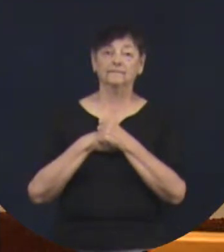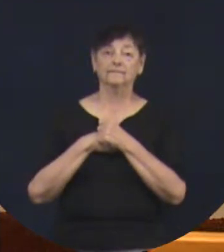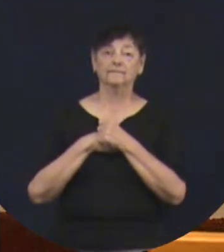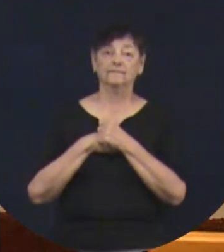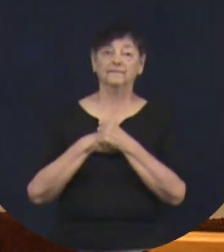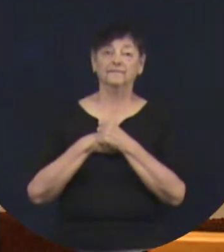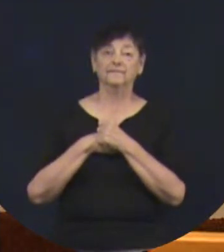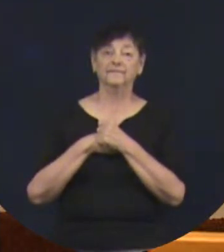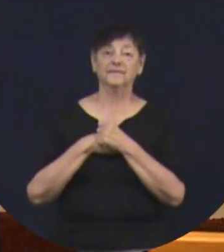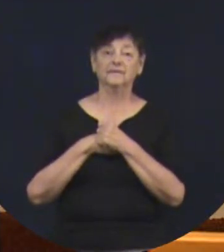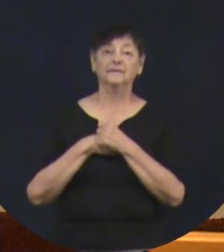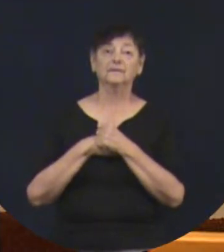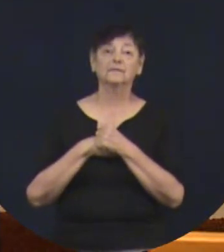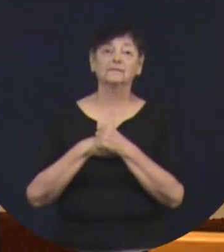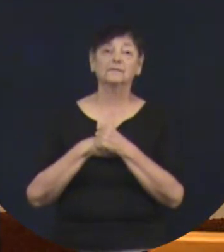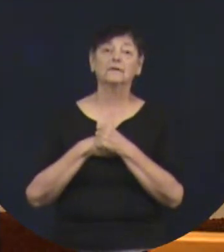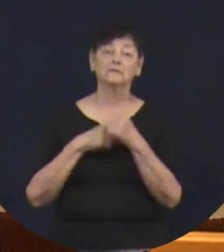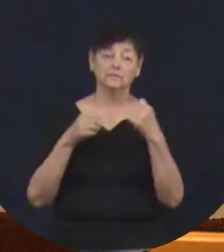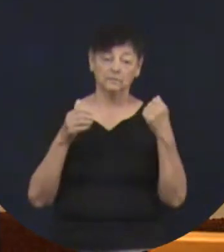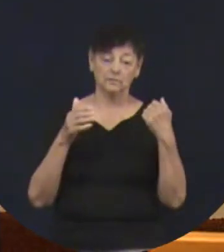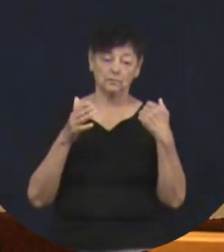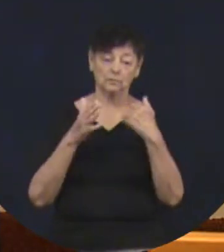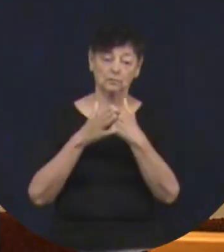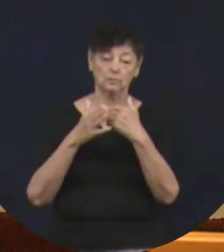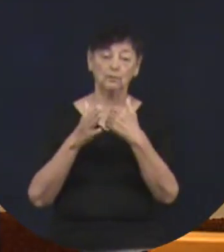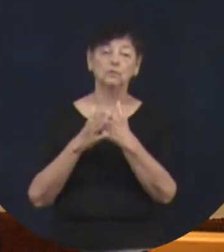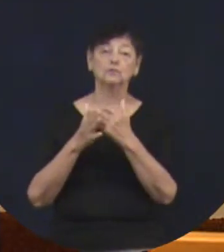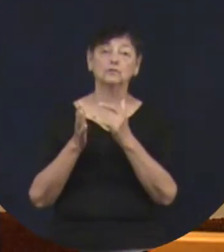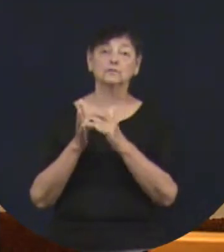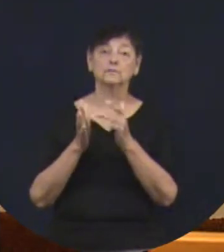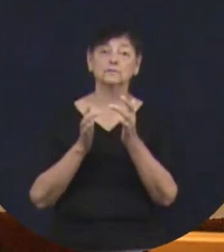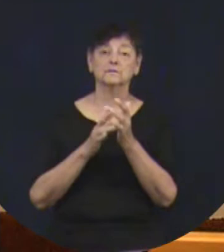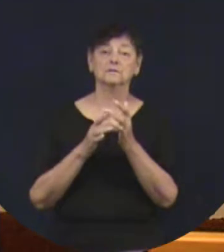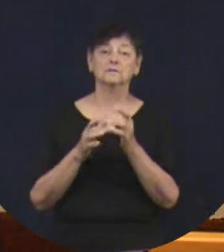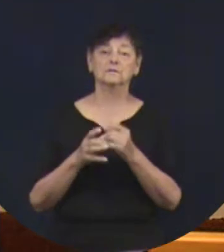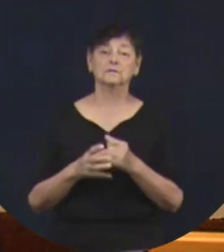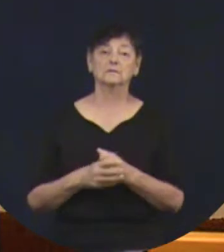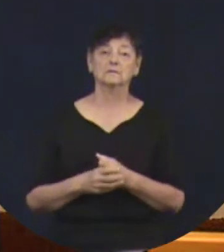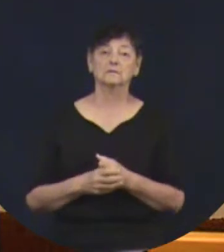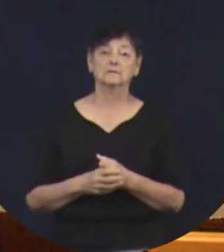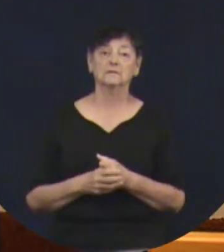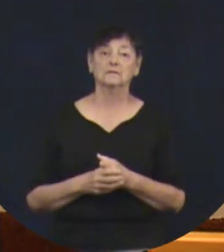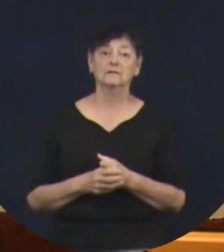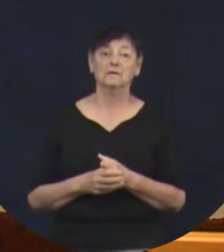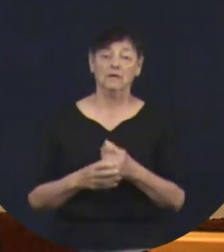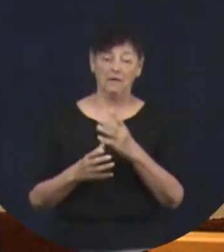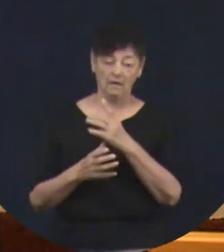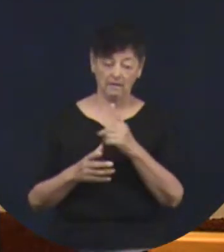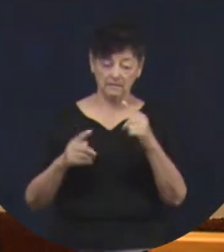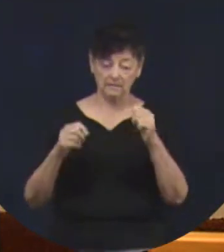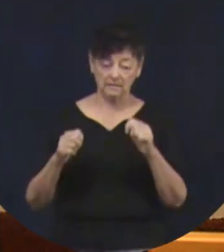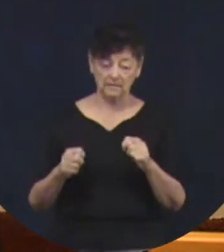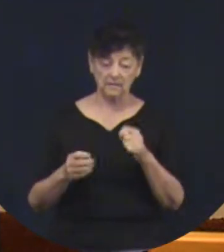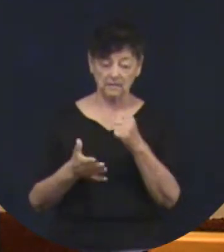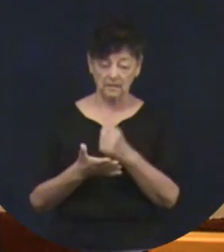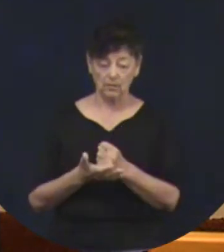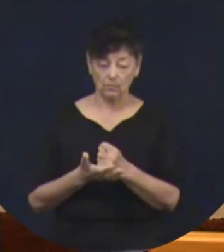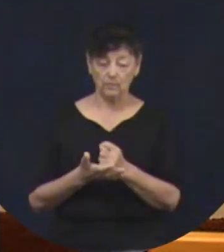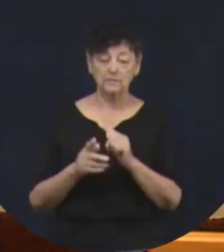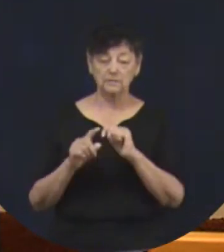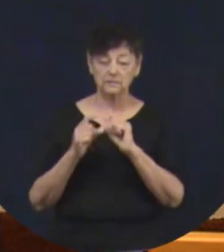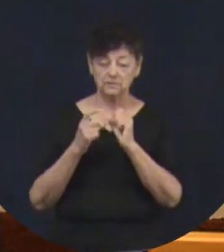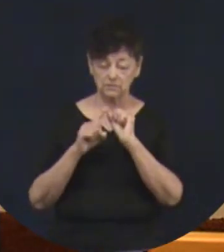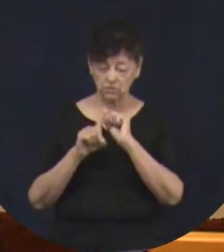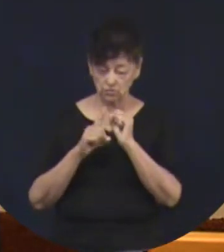De al acercar a Jesús y el templo era una